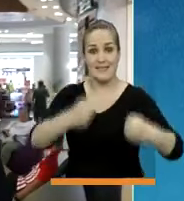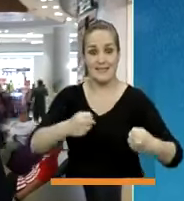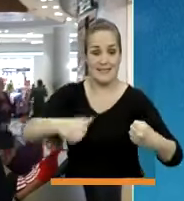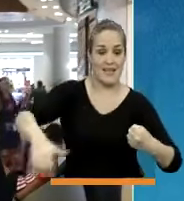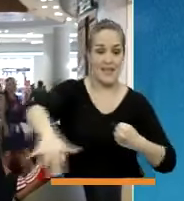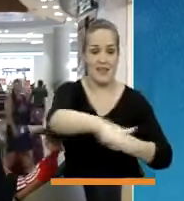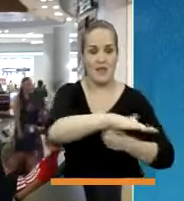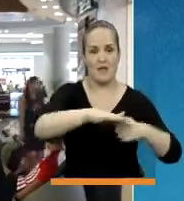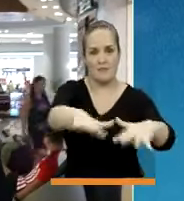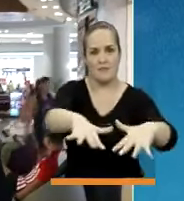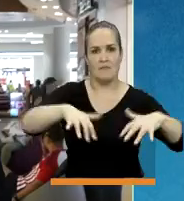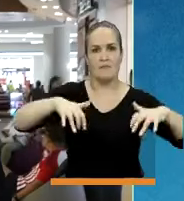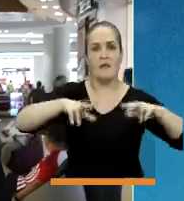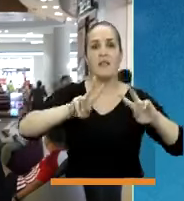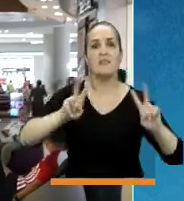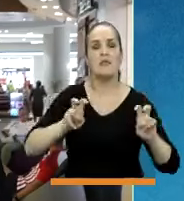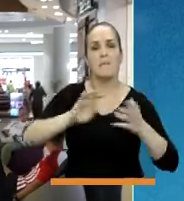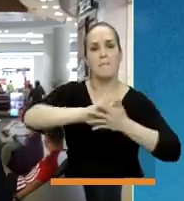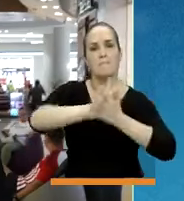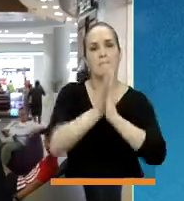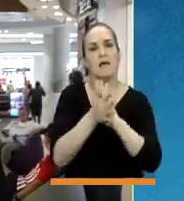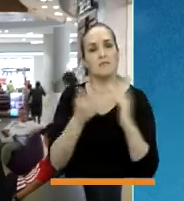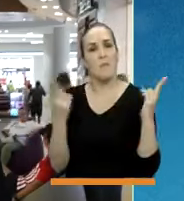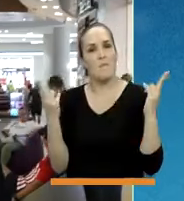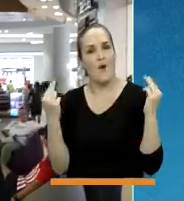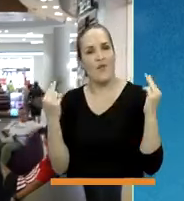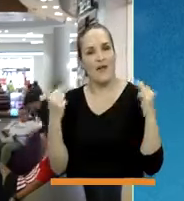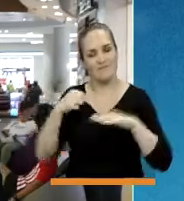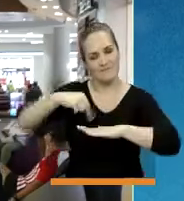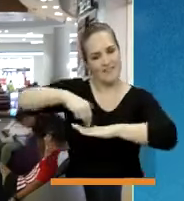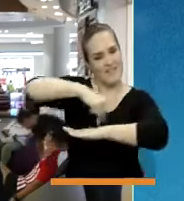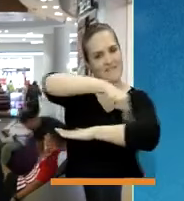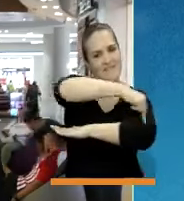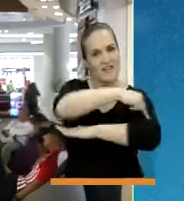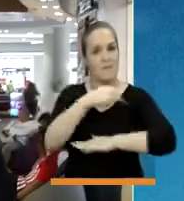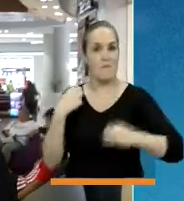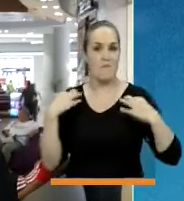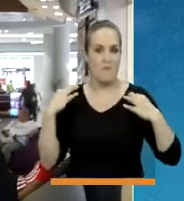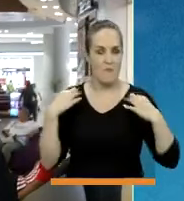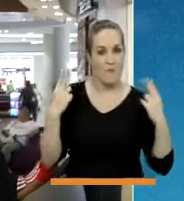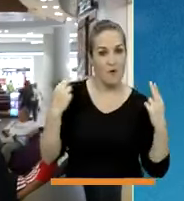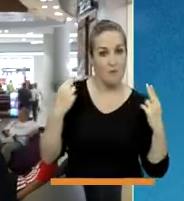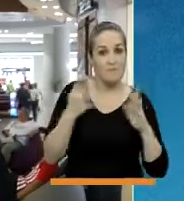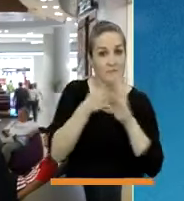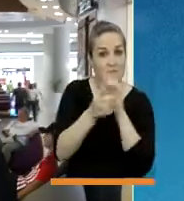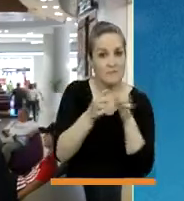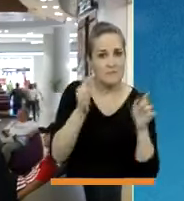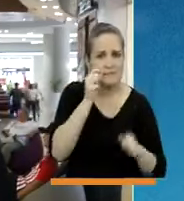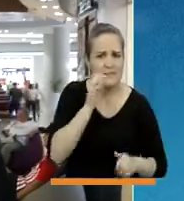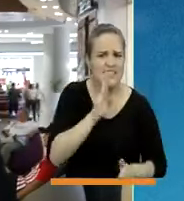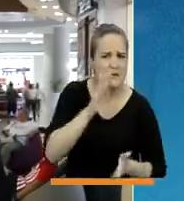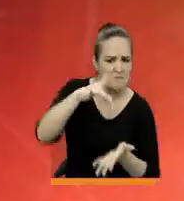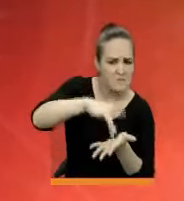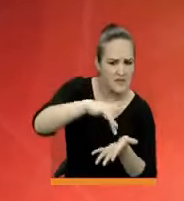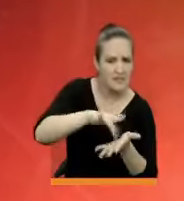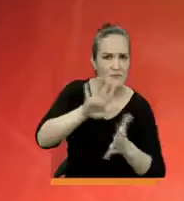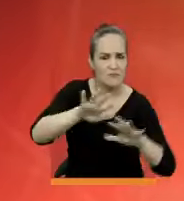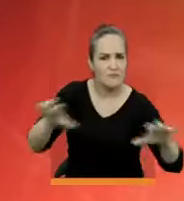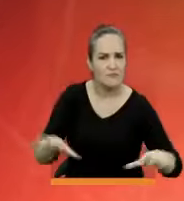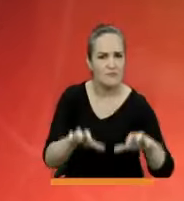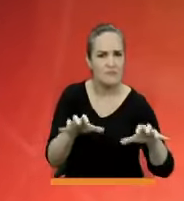el desfile La Paz está de moda. Volvemos con nuestra querida Daniela Henao. Daniela, cuéntenos quiénes participaron.